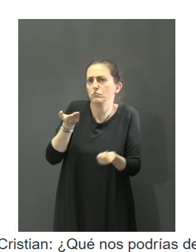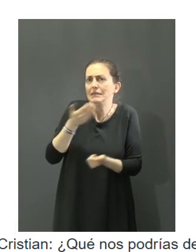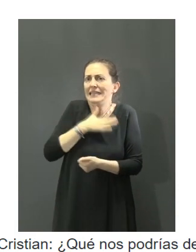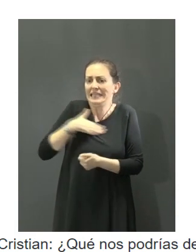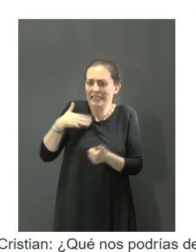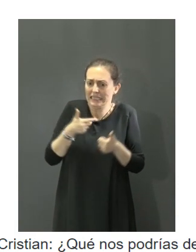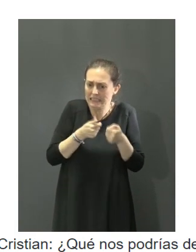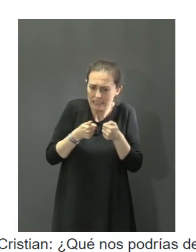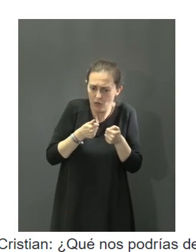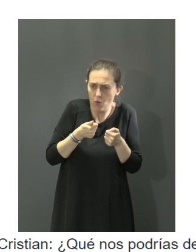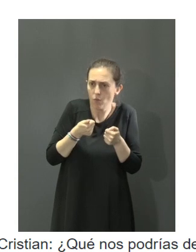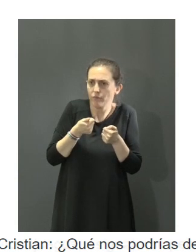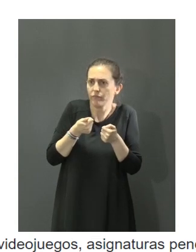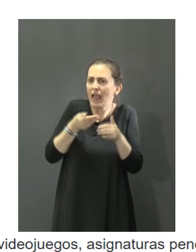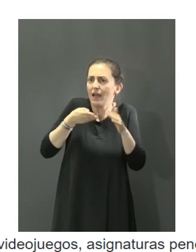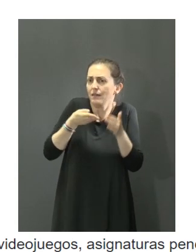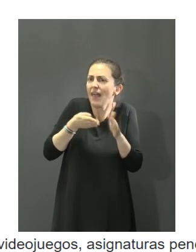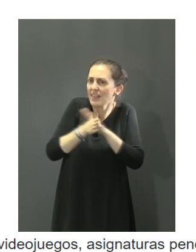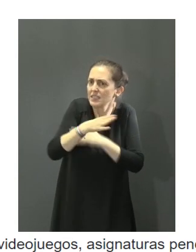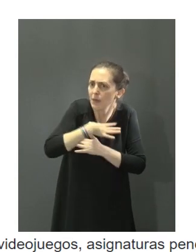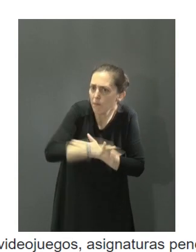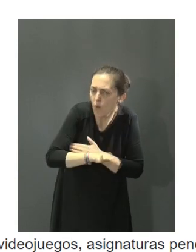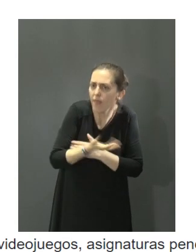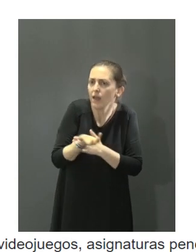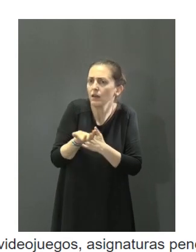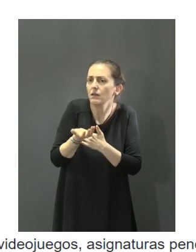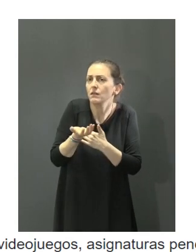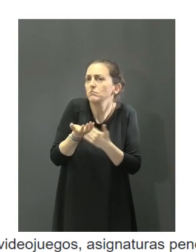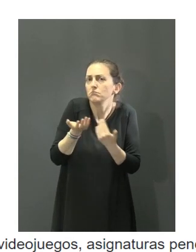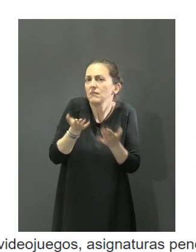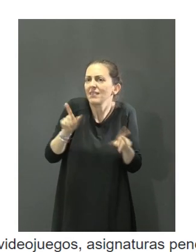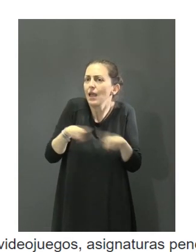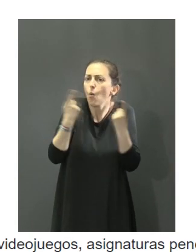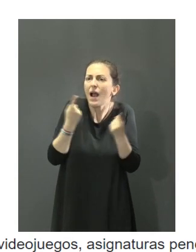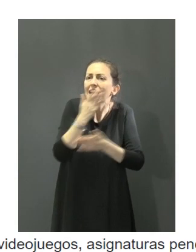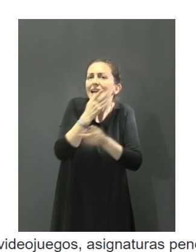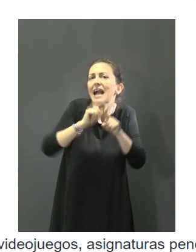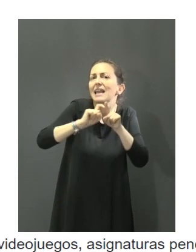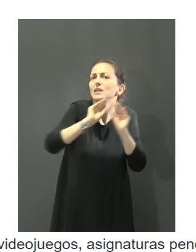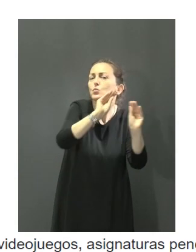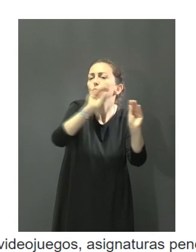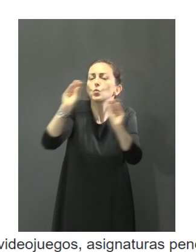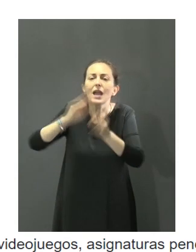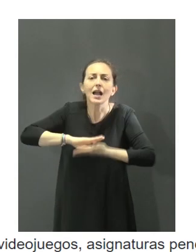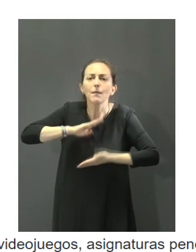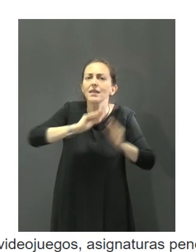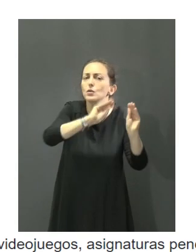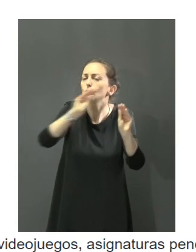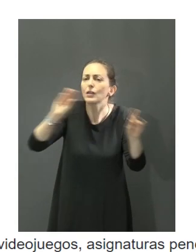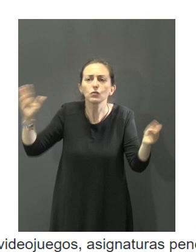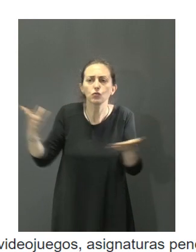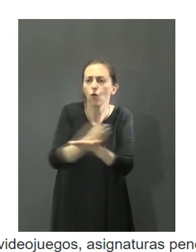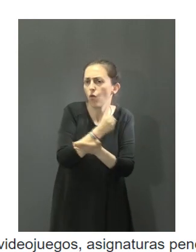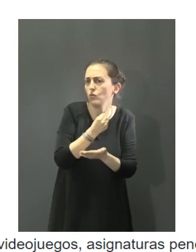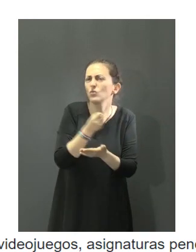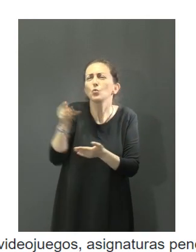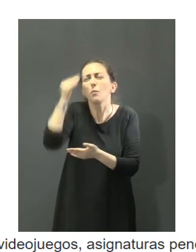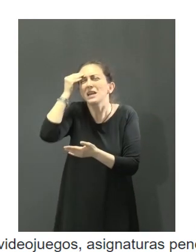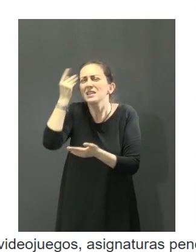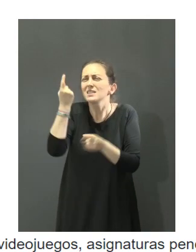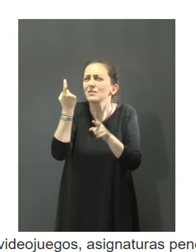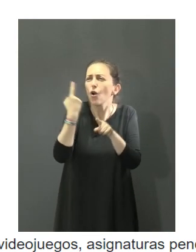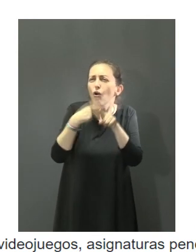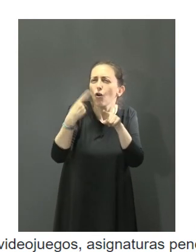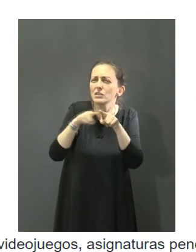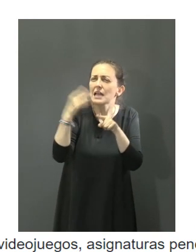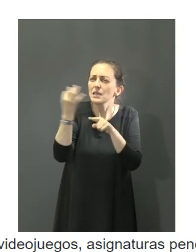deseen jugar a videojuegos puedan hacerlo, sean cuales sean sus capacidades? ¿Qué aspectos hay que